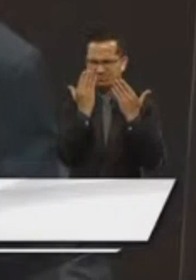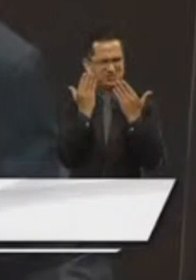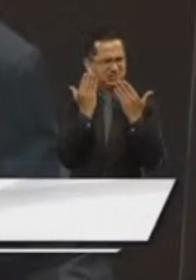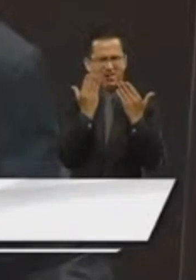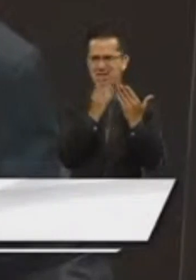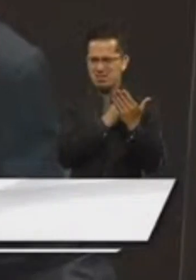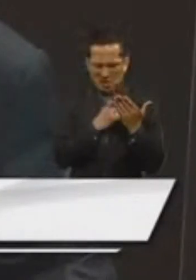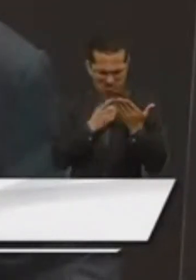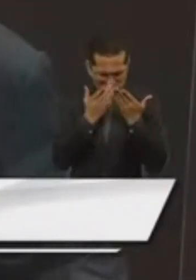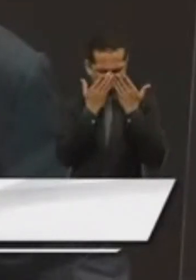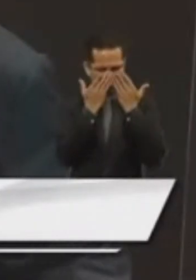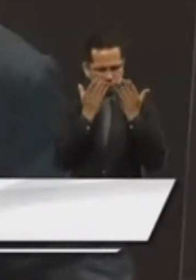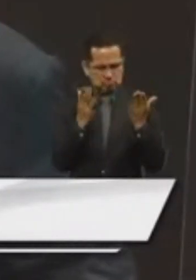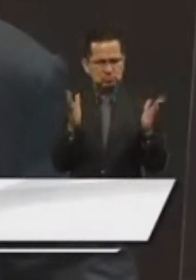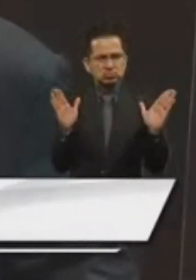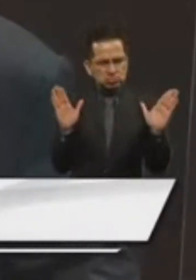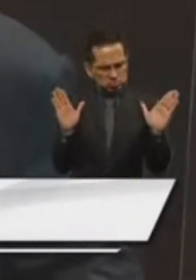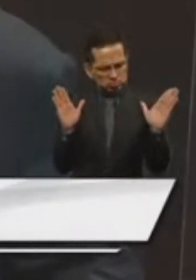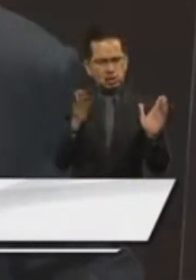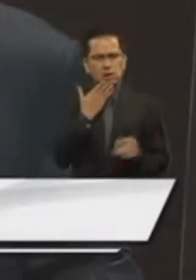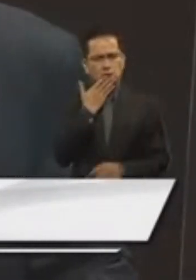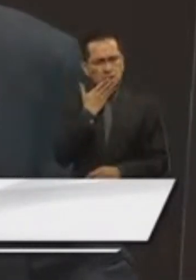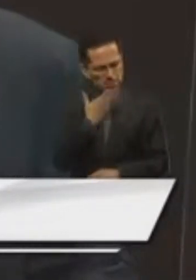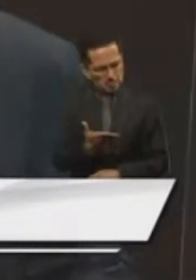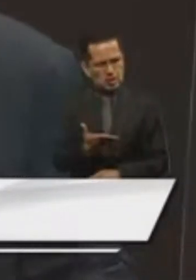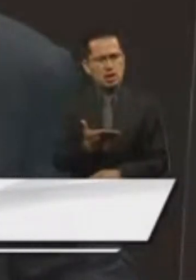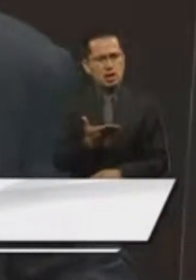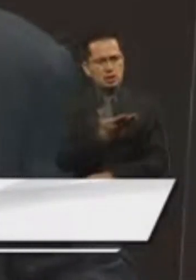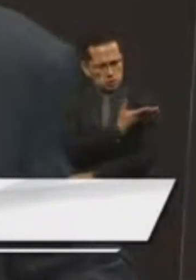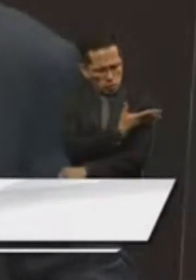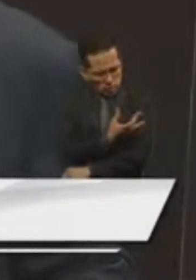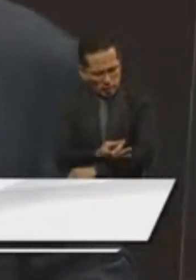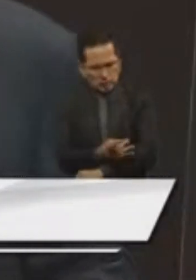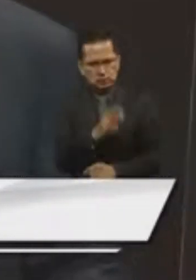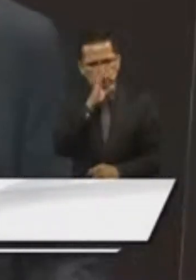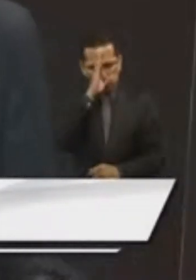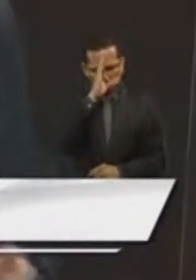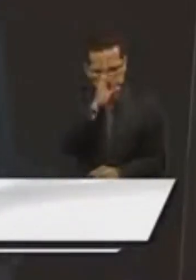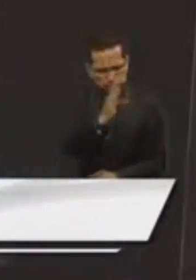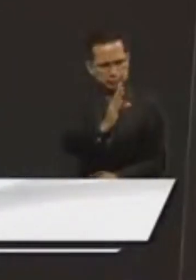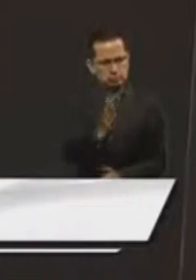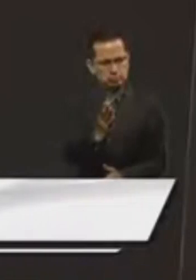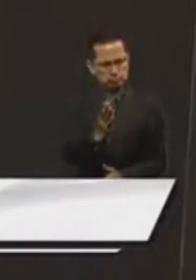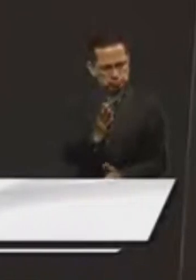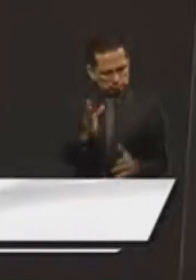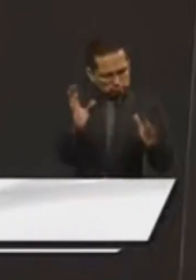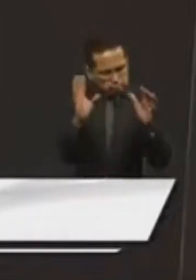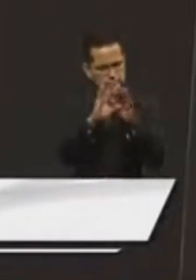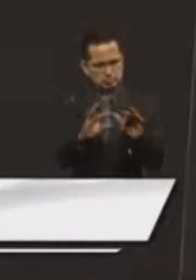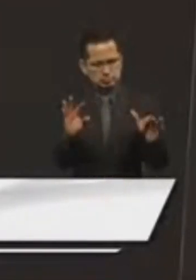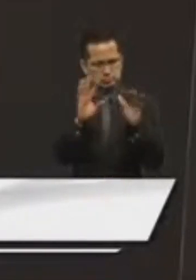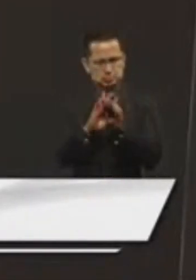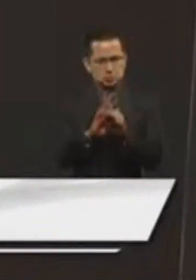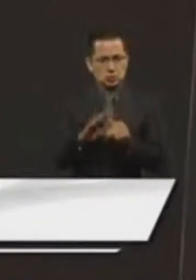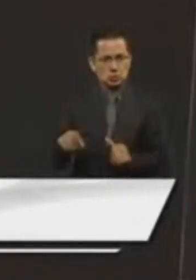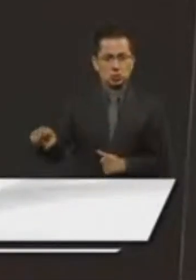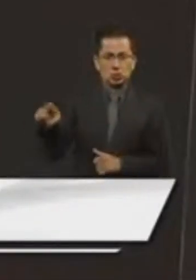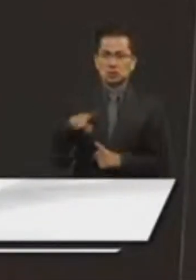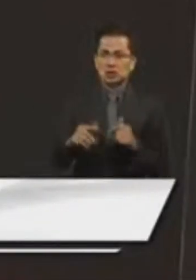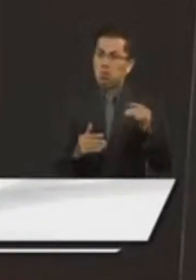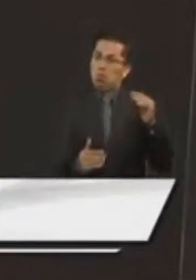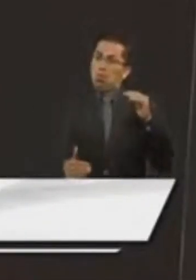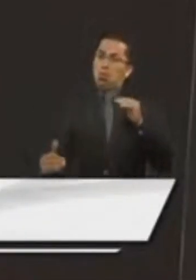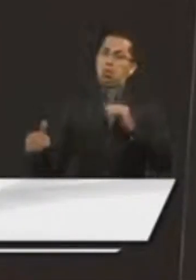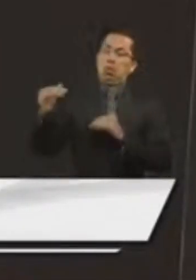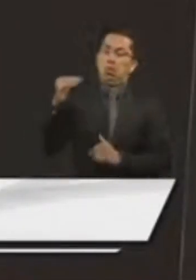objetividad y serenidad. No les toca actuar con tanta arrogancia si